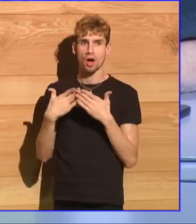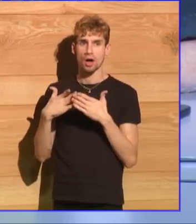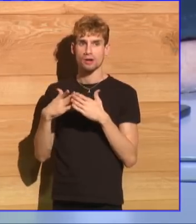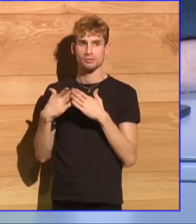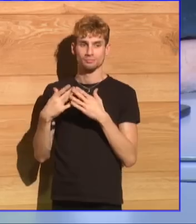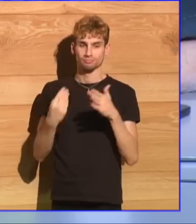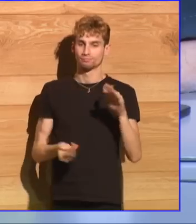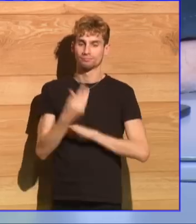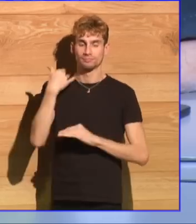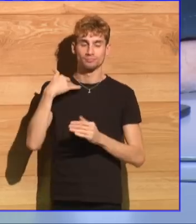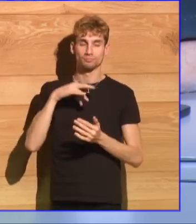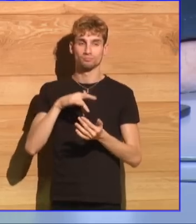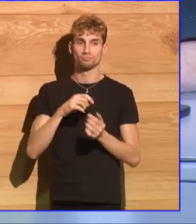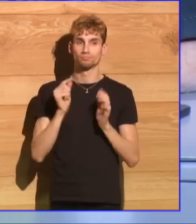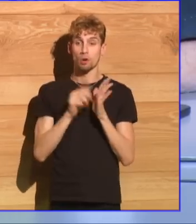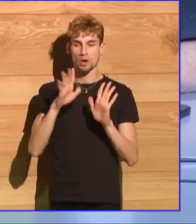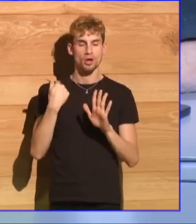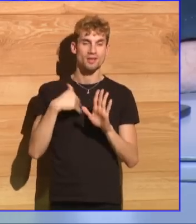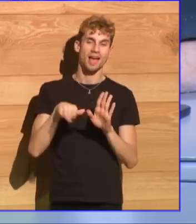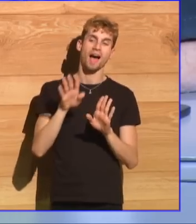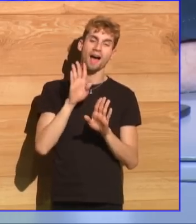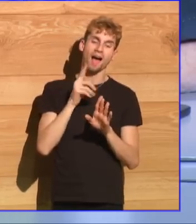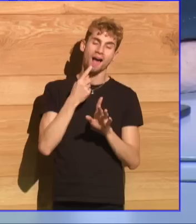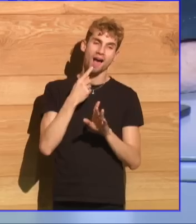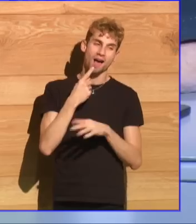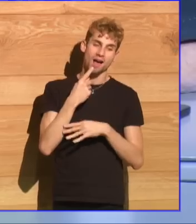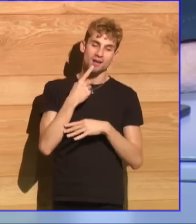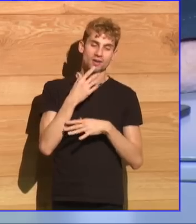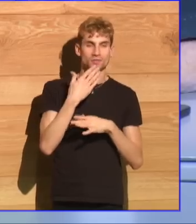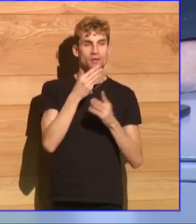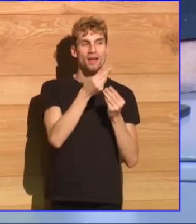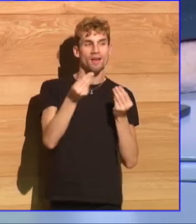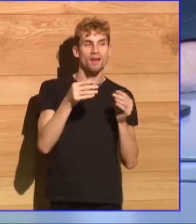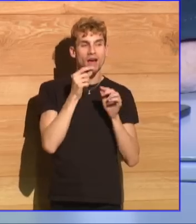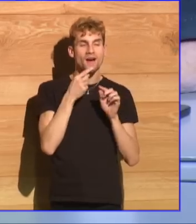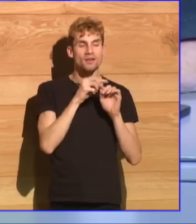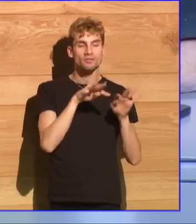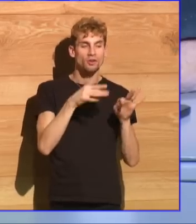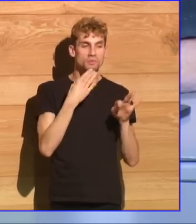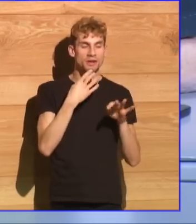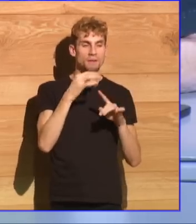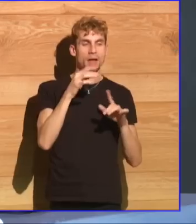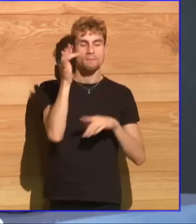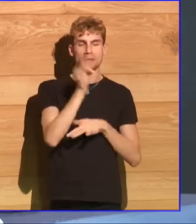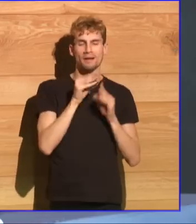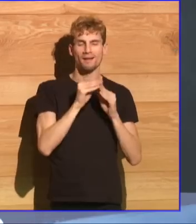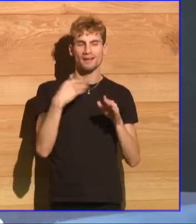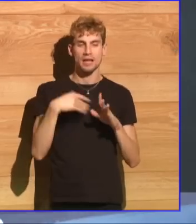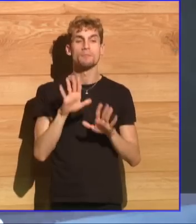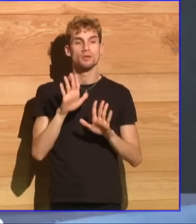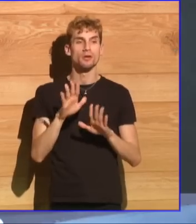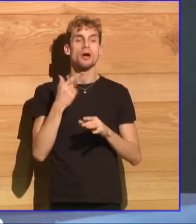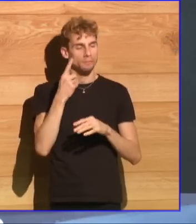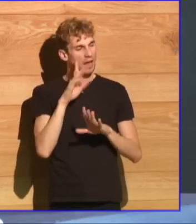ya se comentaba que Spielberg estaba preparando la peli, ¿no? Entonces fue un libro como que se vendió mucho también como... Mira, Juan, antes de que nos cuentes